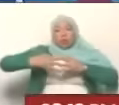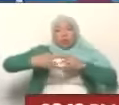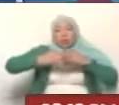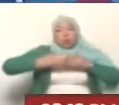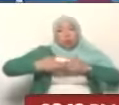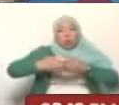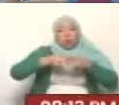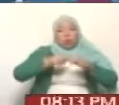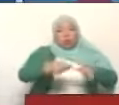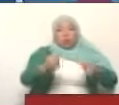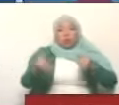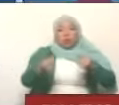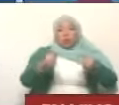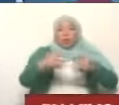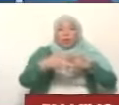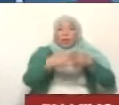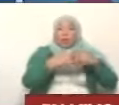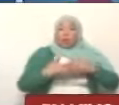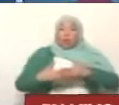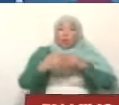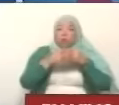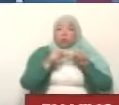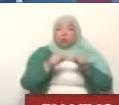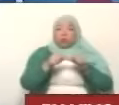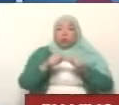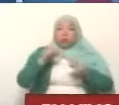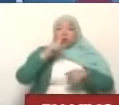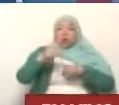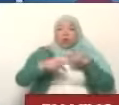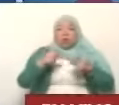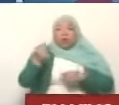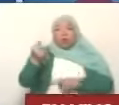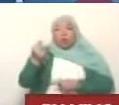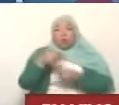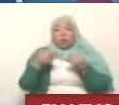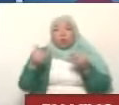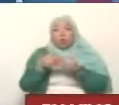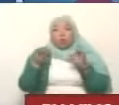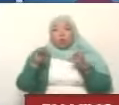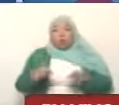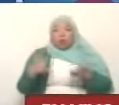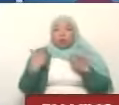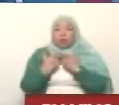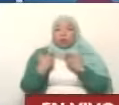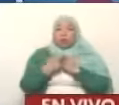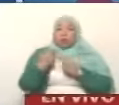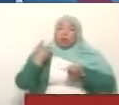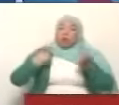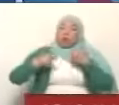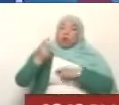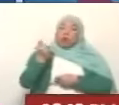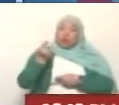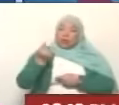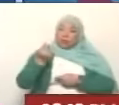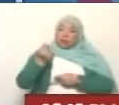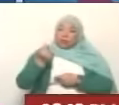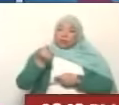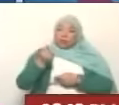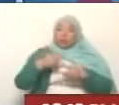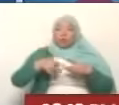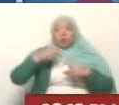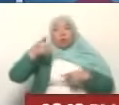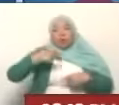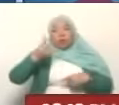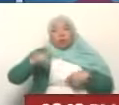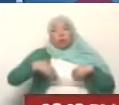para mantener la economía de Estados Unidos, para mantener la fortaleza del dólar. Así que la guerra para ellos es un negocio económico y un negocio